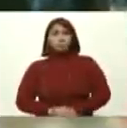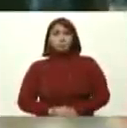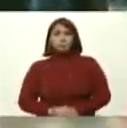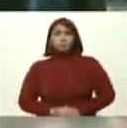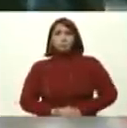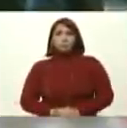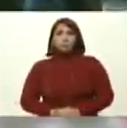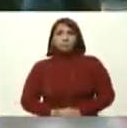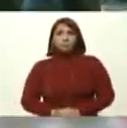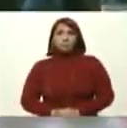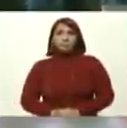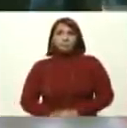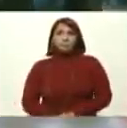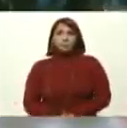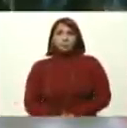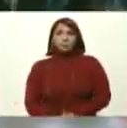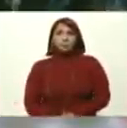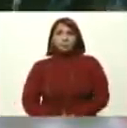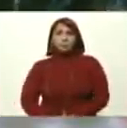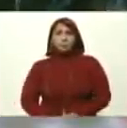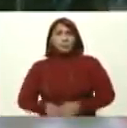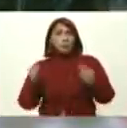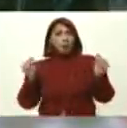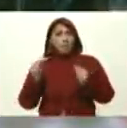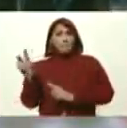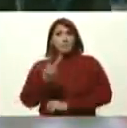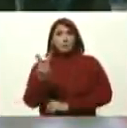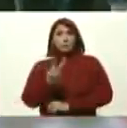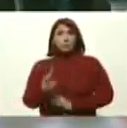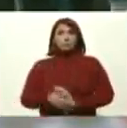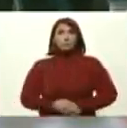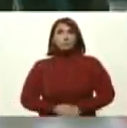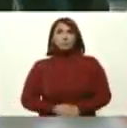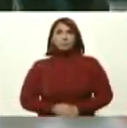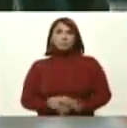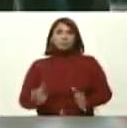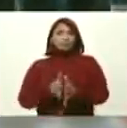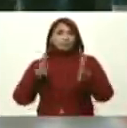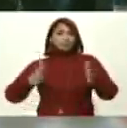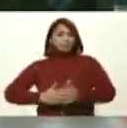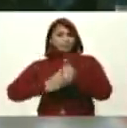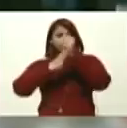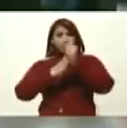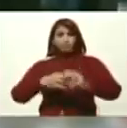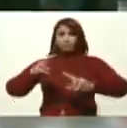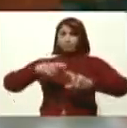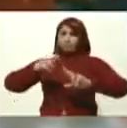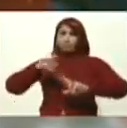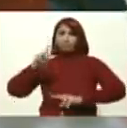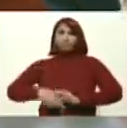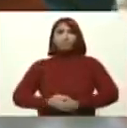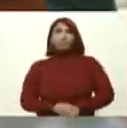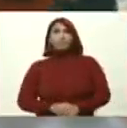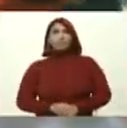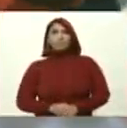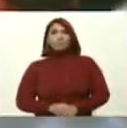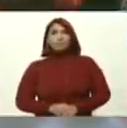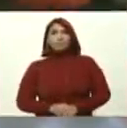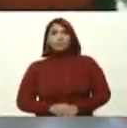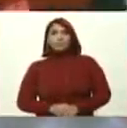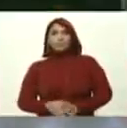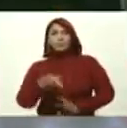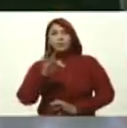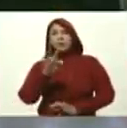y en los Andes venezolanos, con ese gran líder tachirense, Freddy